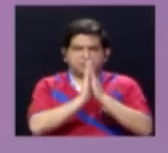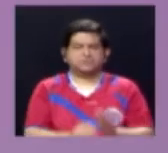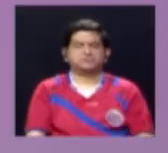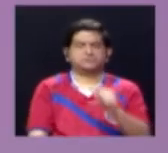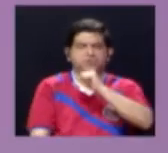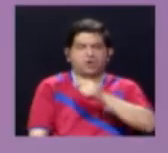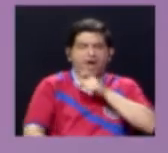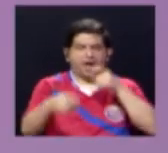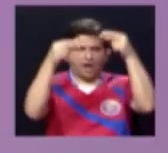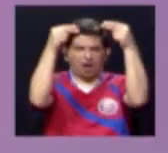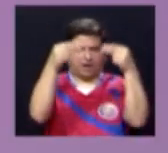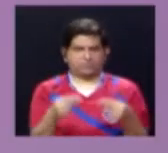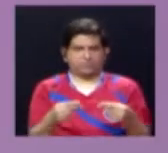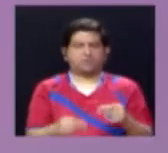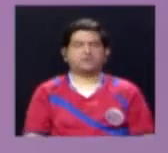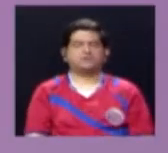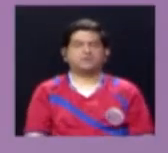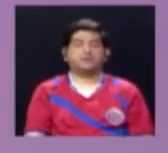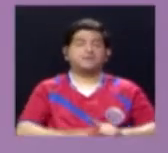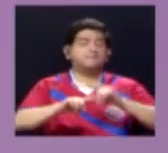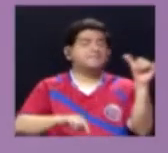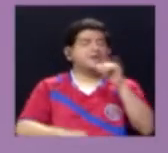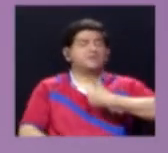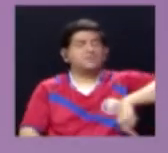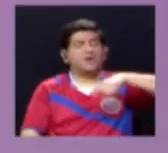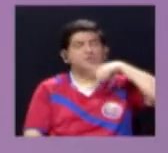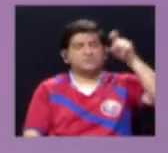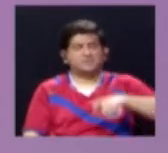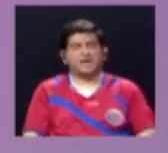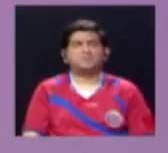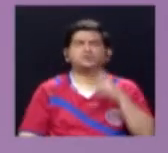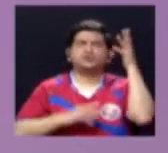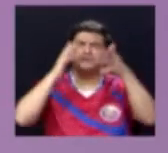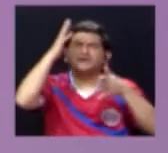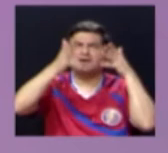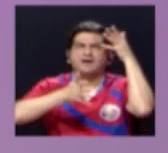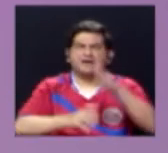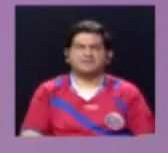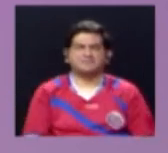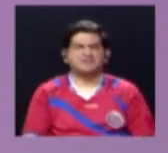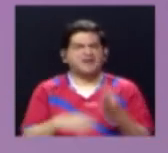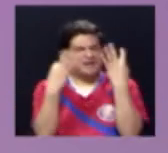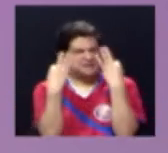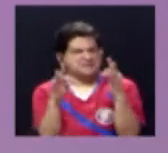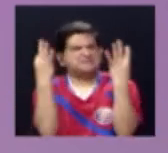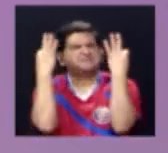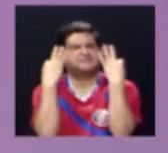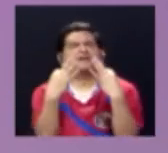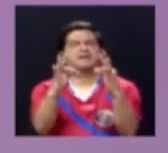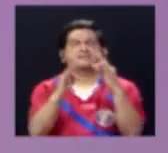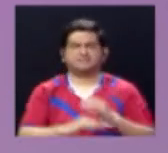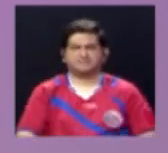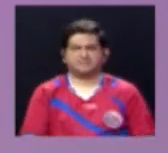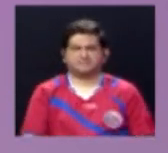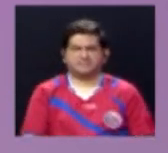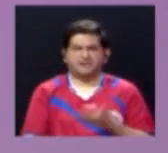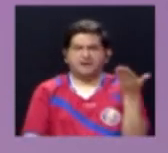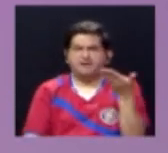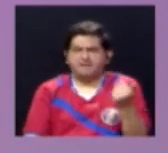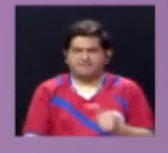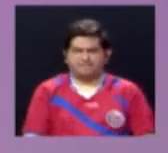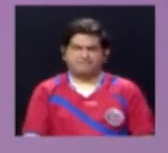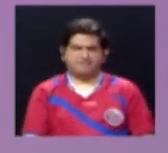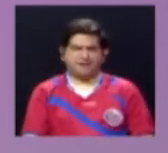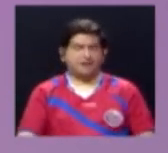autoridad presupuestaria etcétera pero también tenemos que ser más creativos más audaces con él